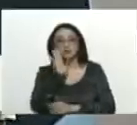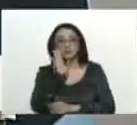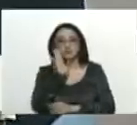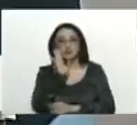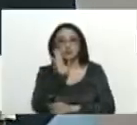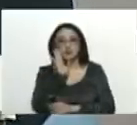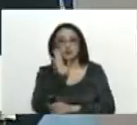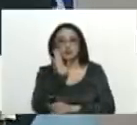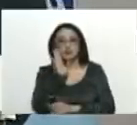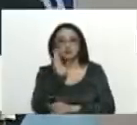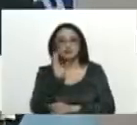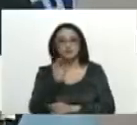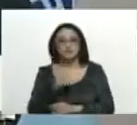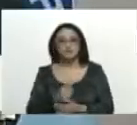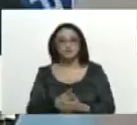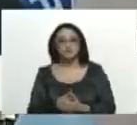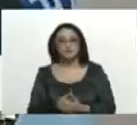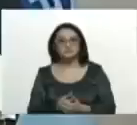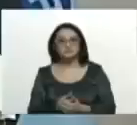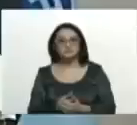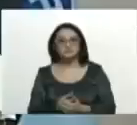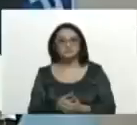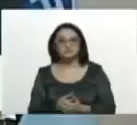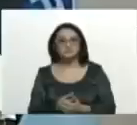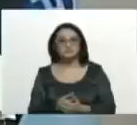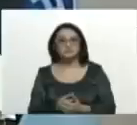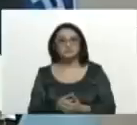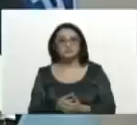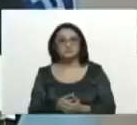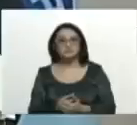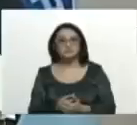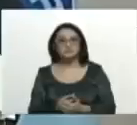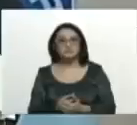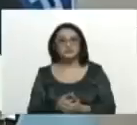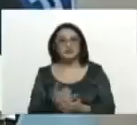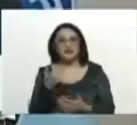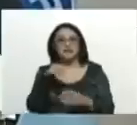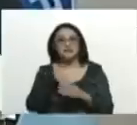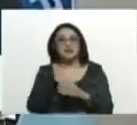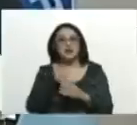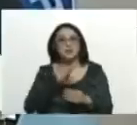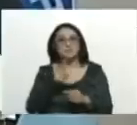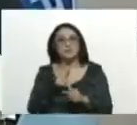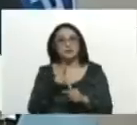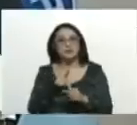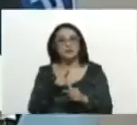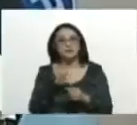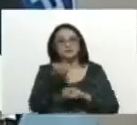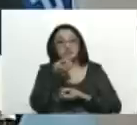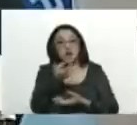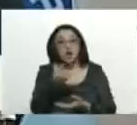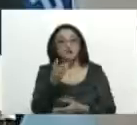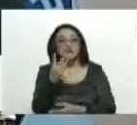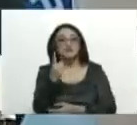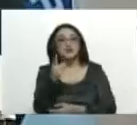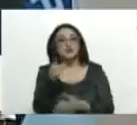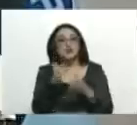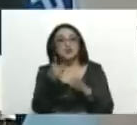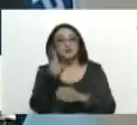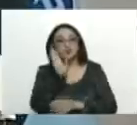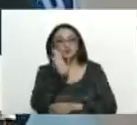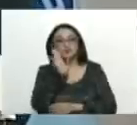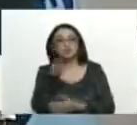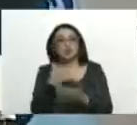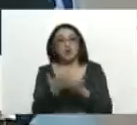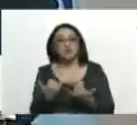por las tramas que han ocurrido a lo interno de pedevesa hemos develado 31 tramas a la fecha